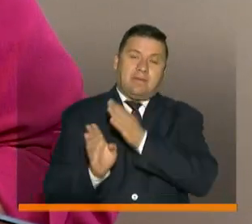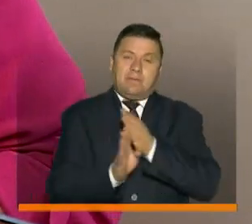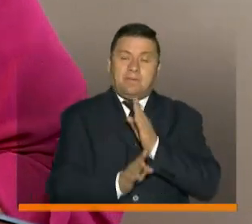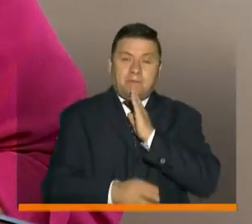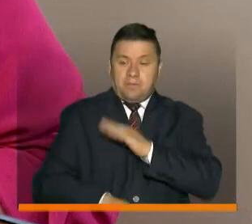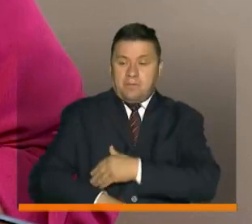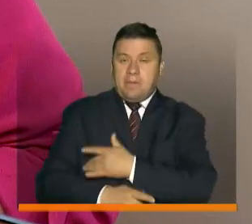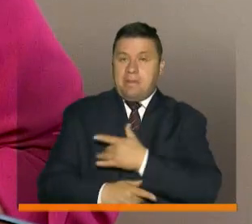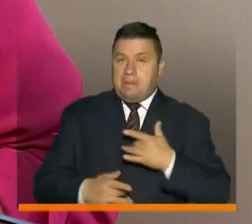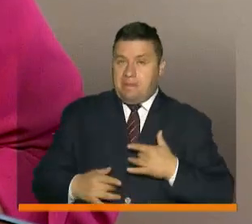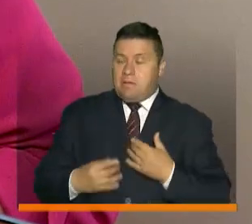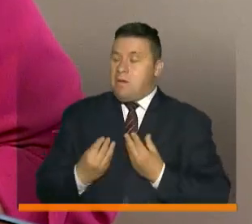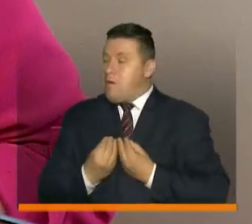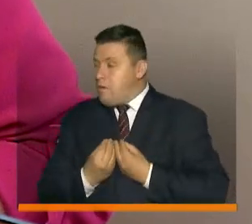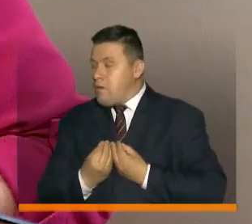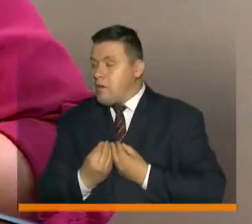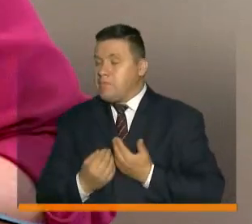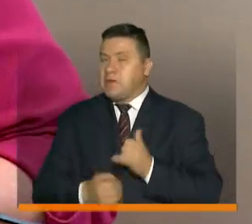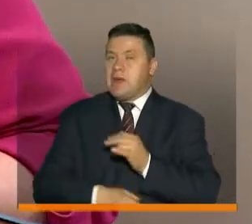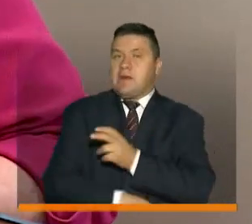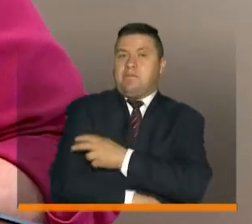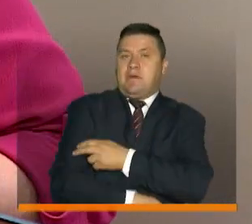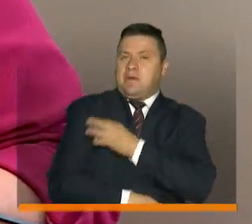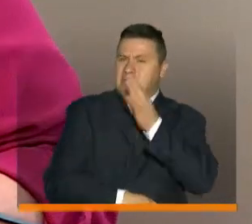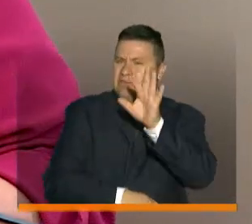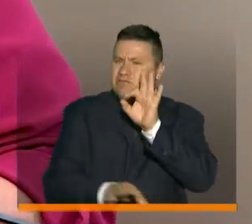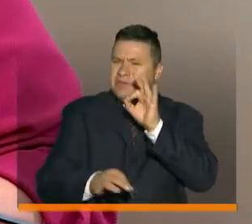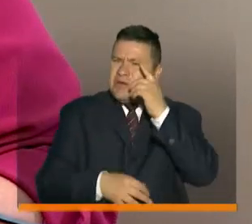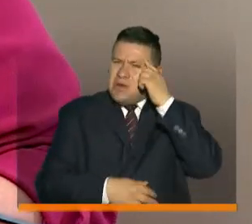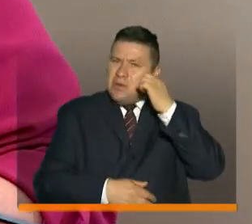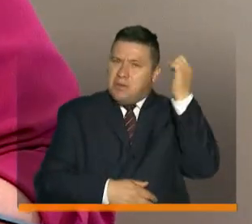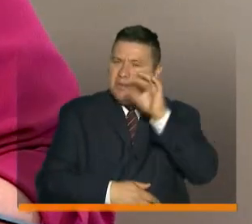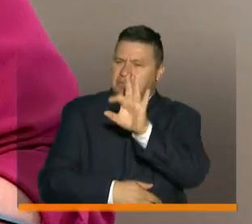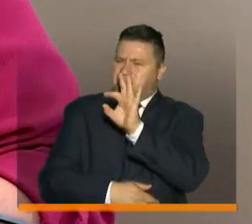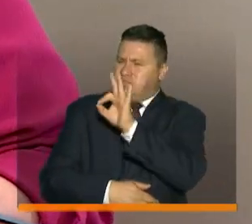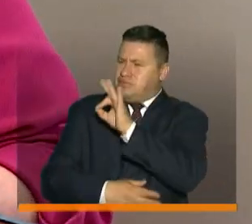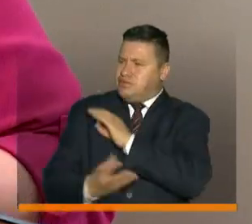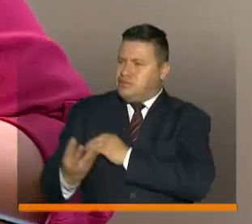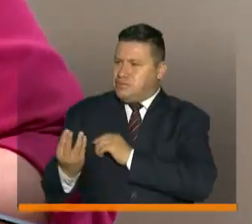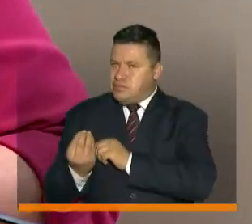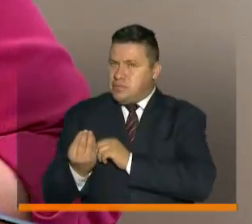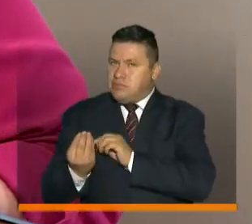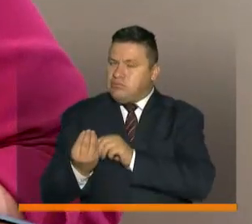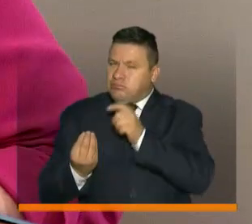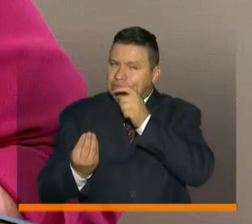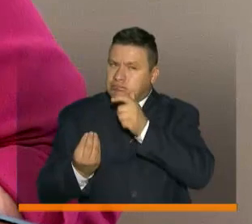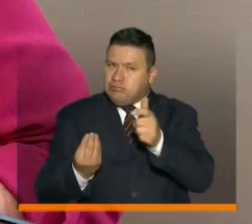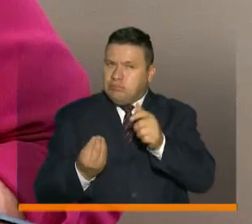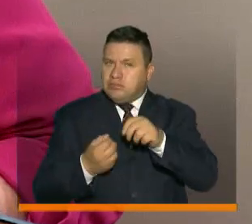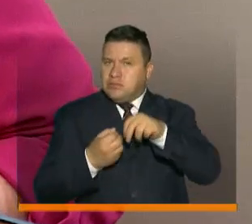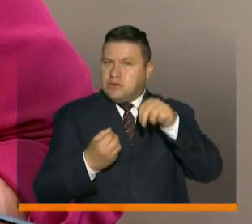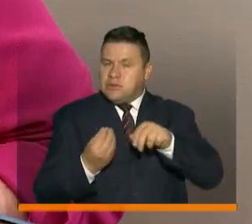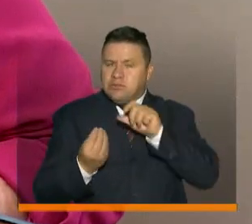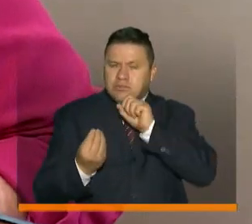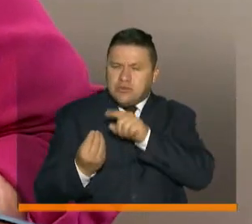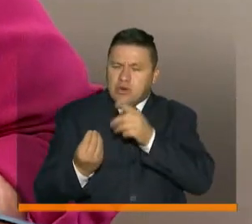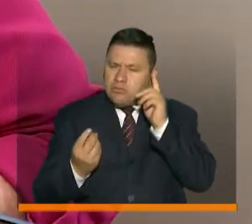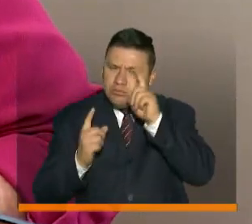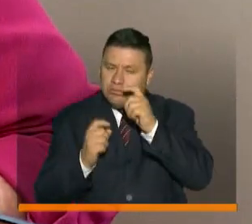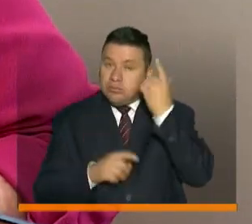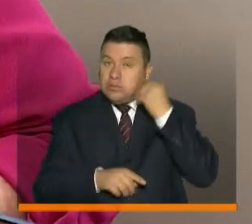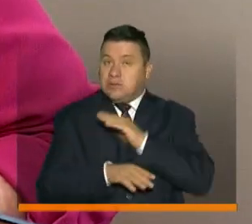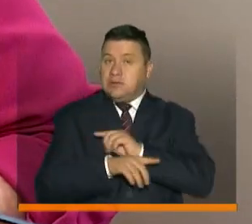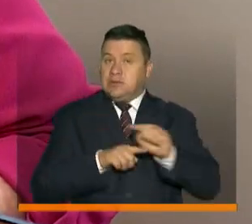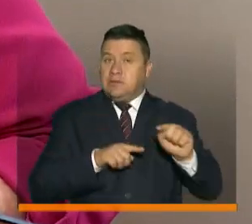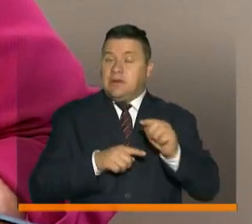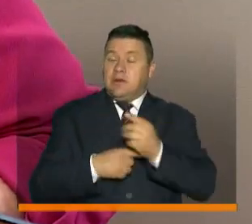el ministro de Salud hemos constituido un comité de expertos. Y ese comité de expertos, presidente, cada vez va a estar más cerca de la ciudadanía. Nos invitaron la semana